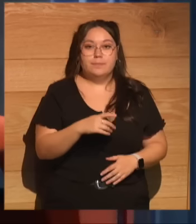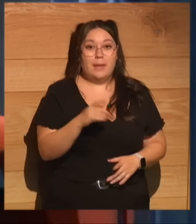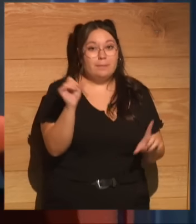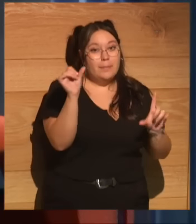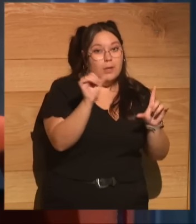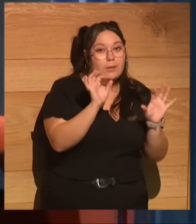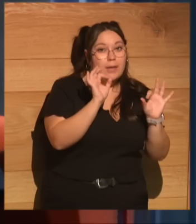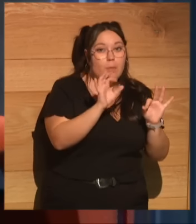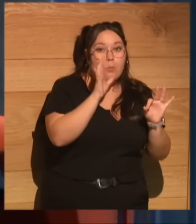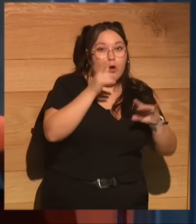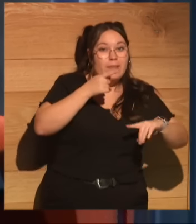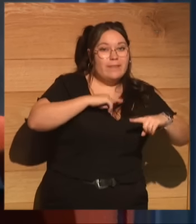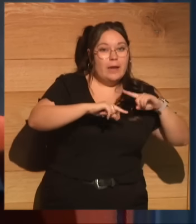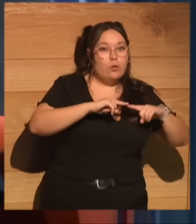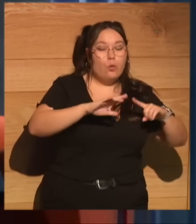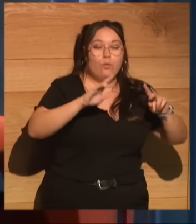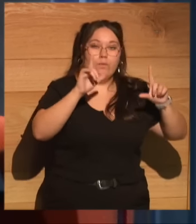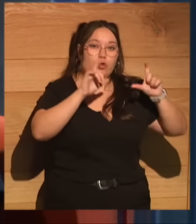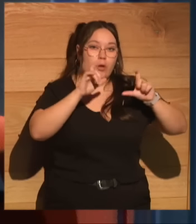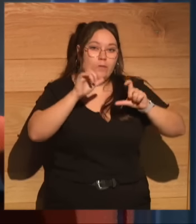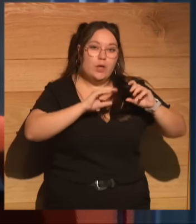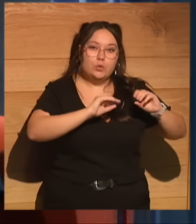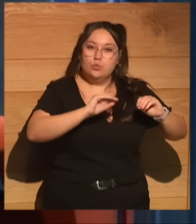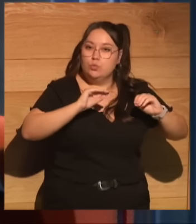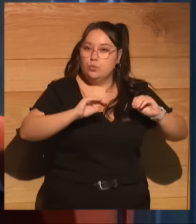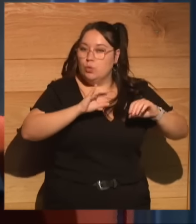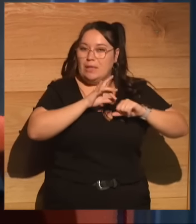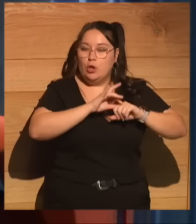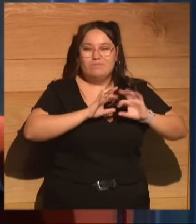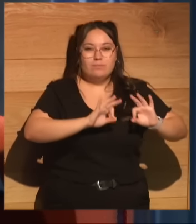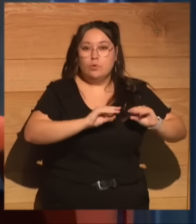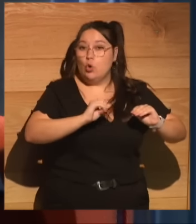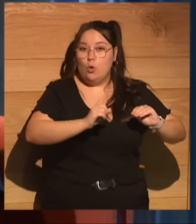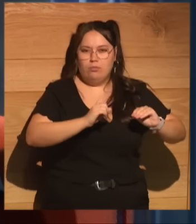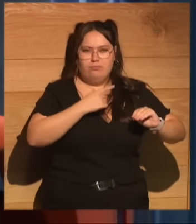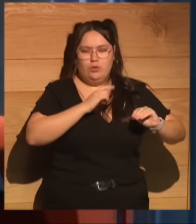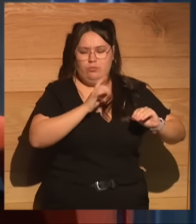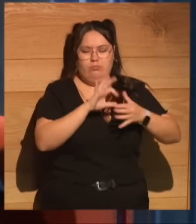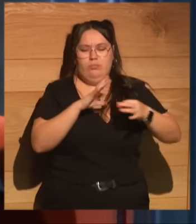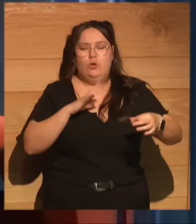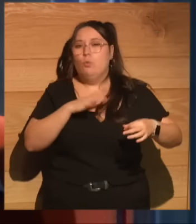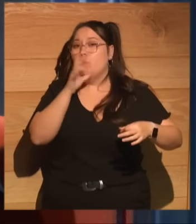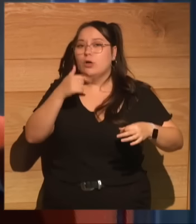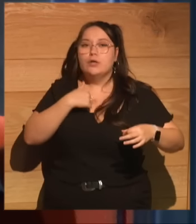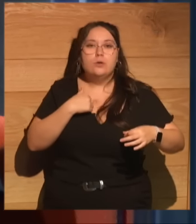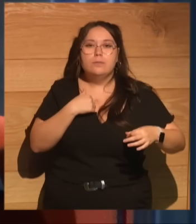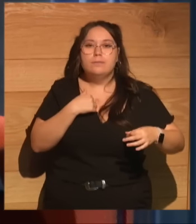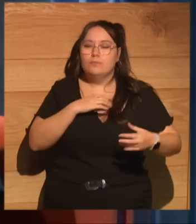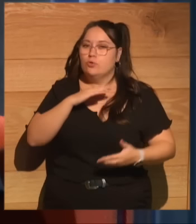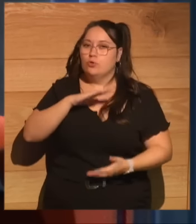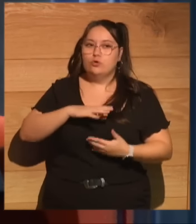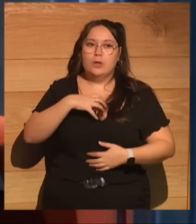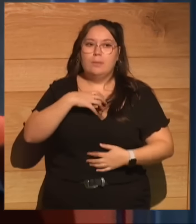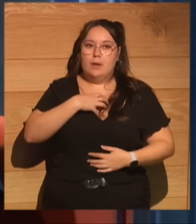la película por su dirección, ni por su fotografía, ni por el guión, ni por nada, sino porque es que soy absoluta y totalmente incapaz